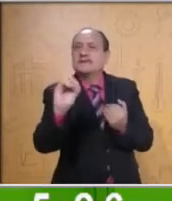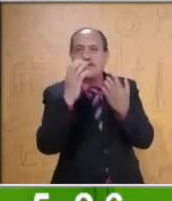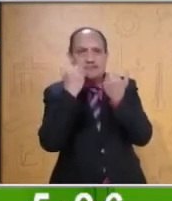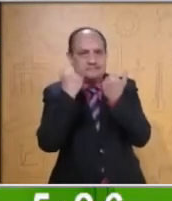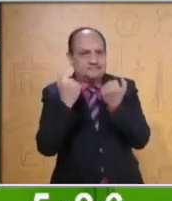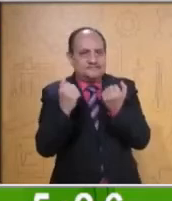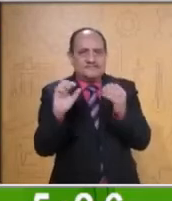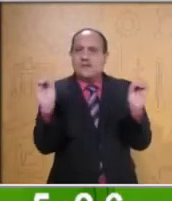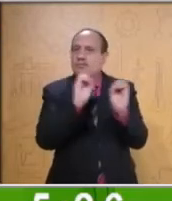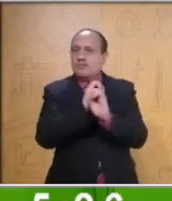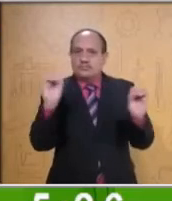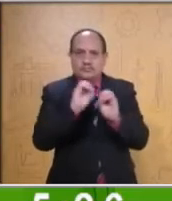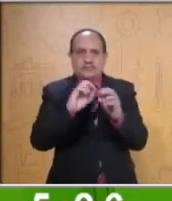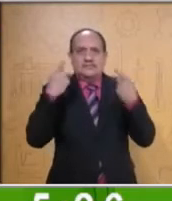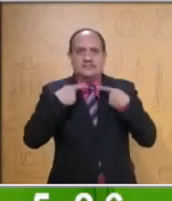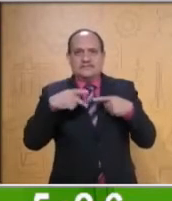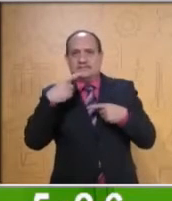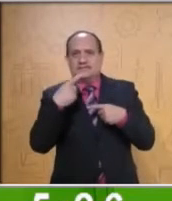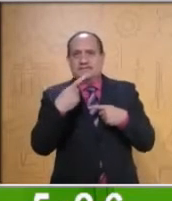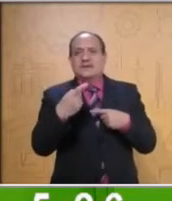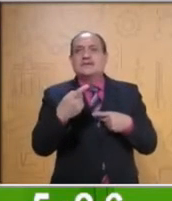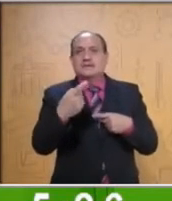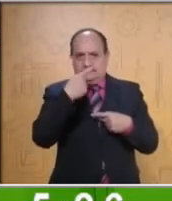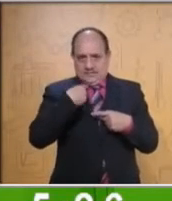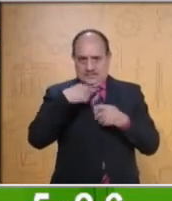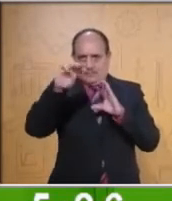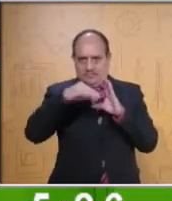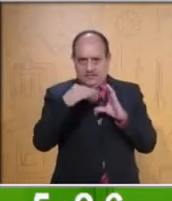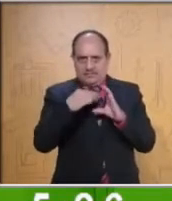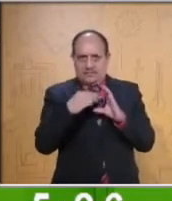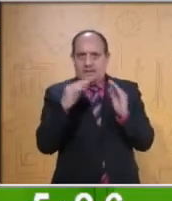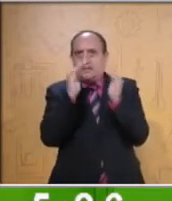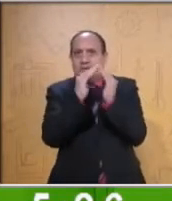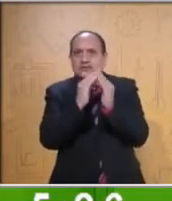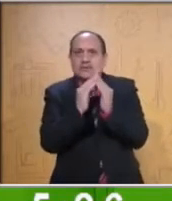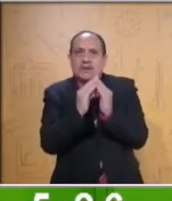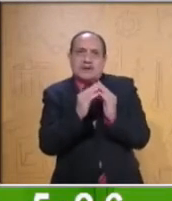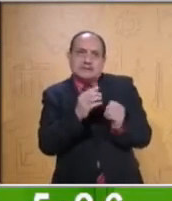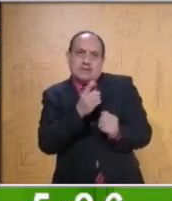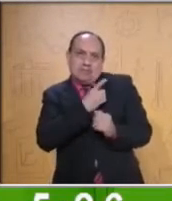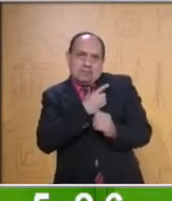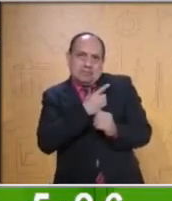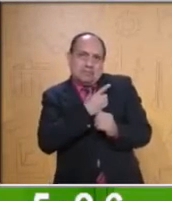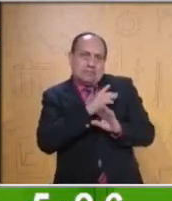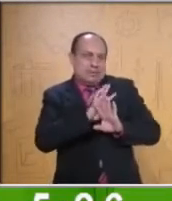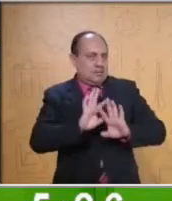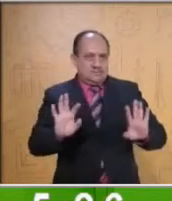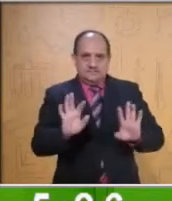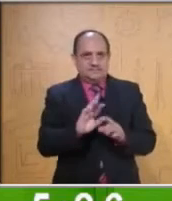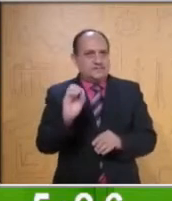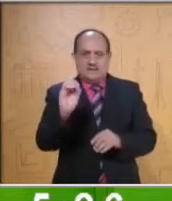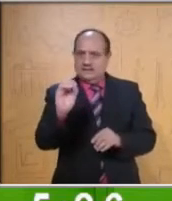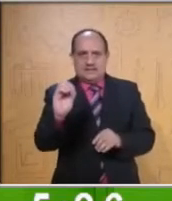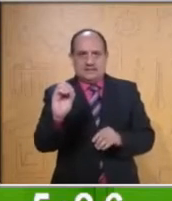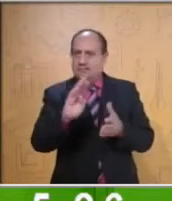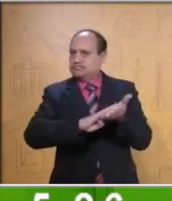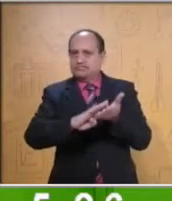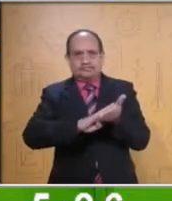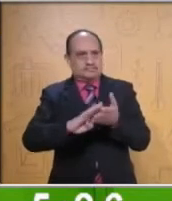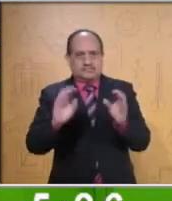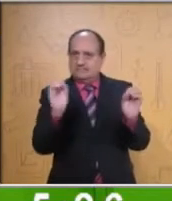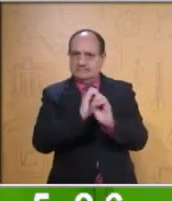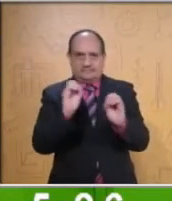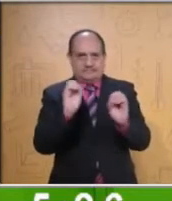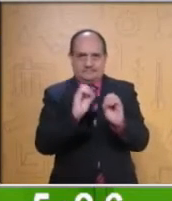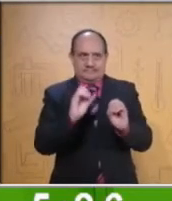ninguna persona dijo que nadie vivía en su casa, perdón, que una sola persona vivía en su casa, por eso aquí no